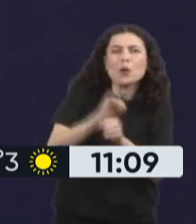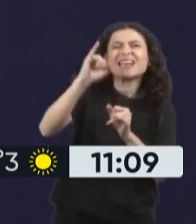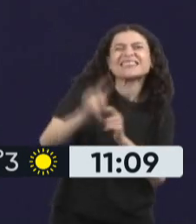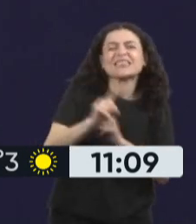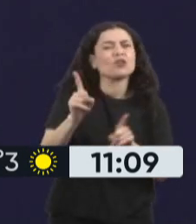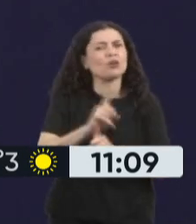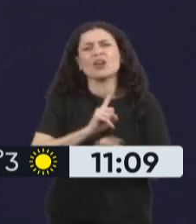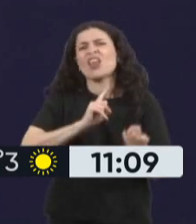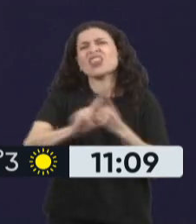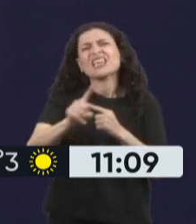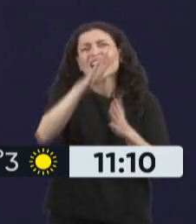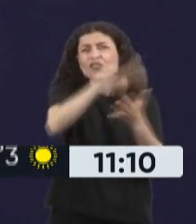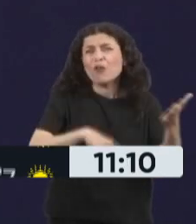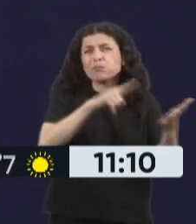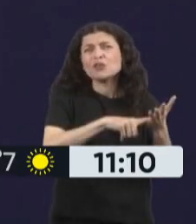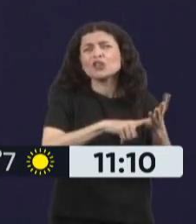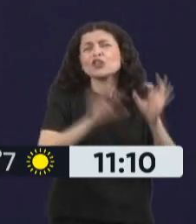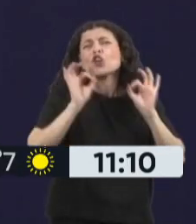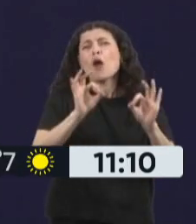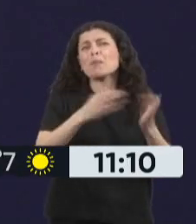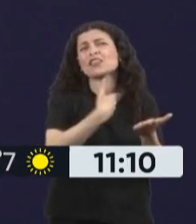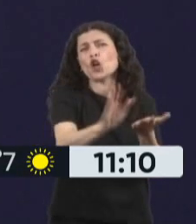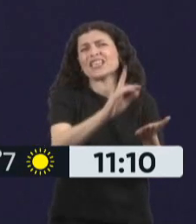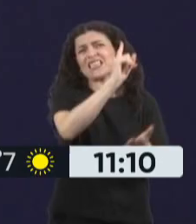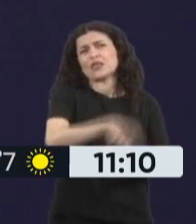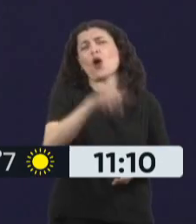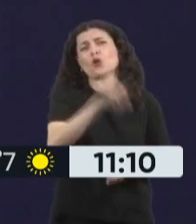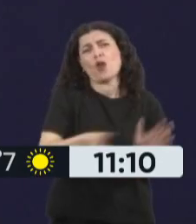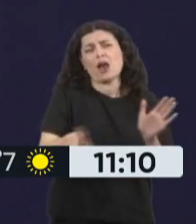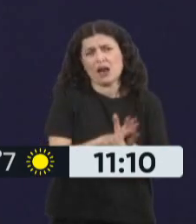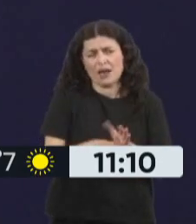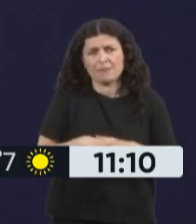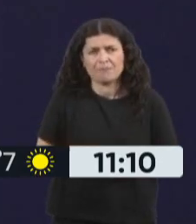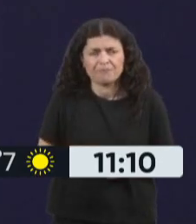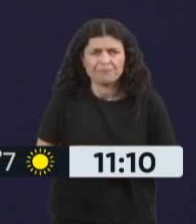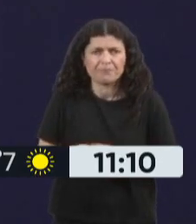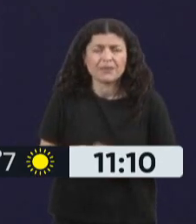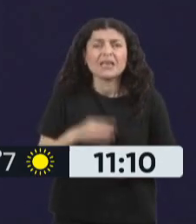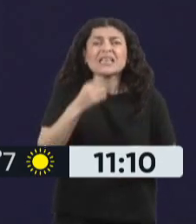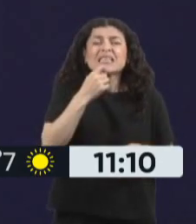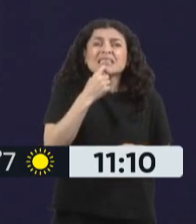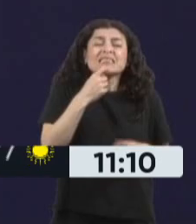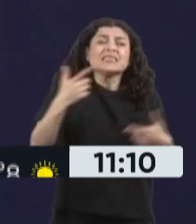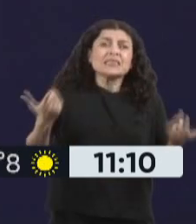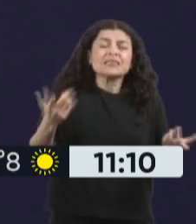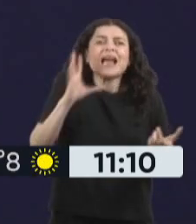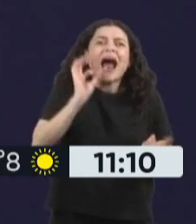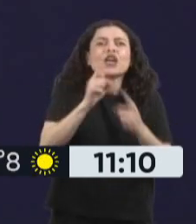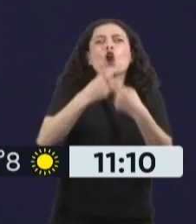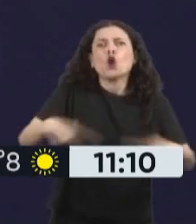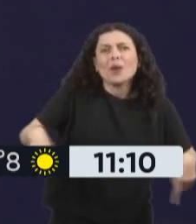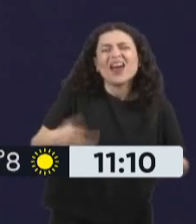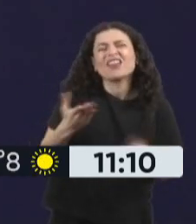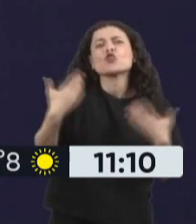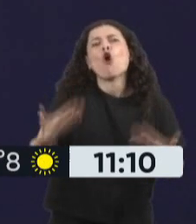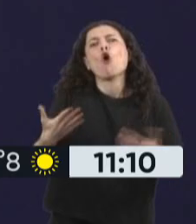nada. Si hay alguna novedad con respecto a la primera definición que te di o la segunda, por supuesto que se los vamos a